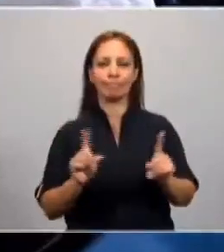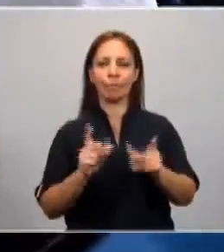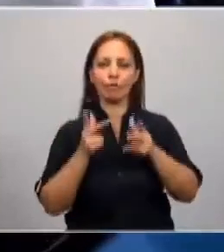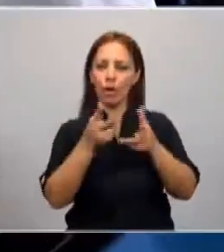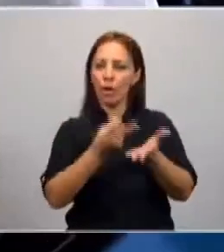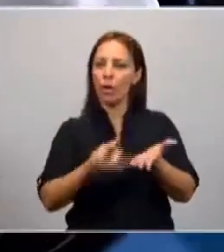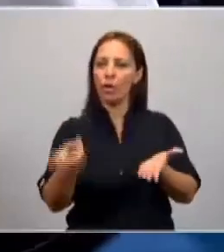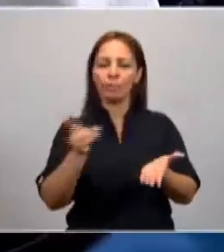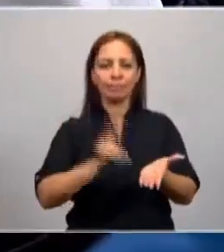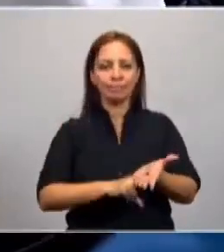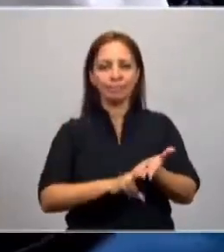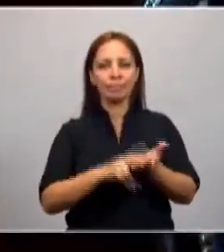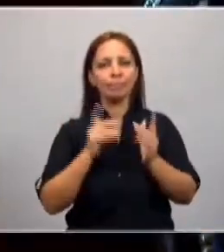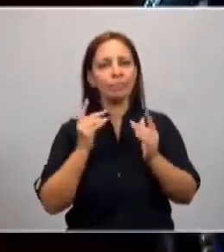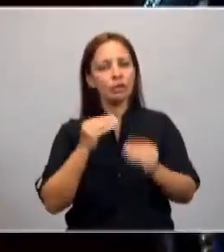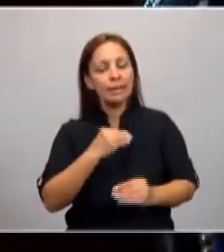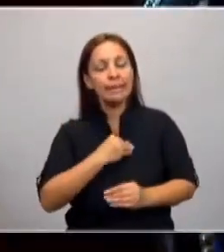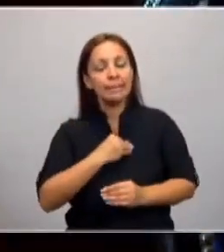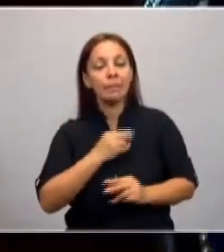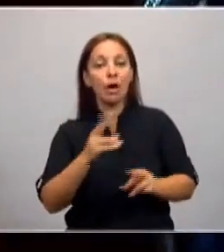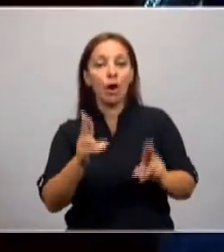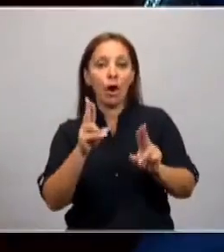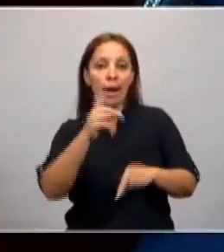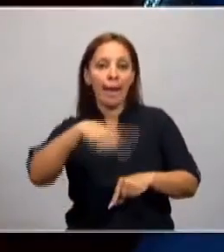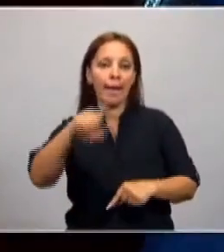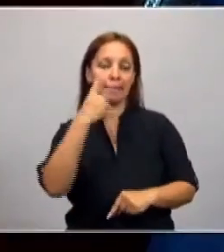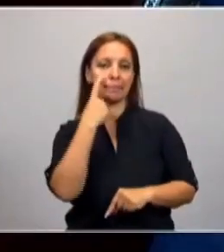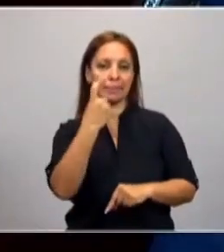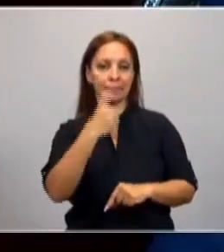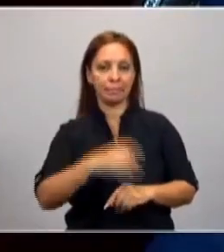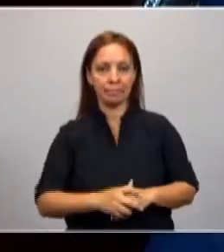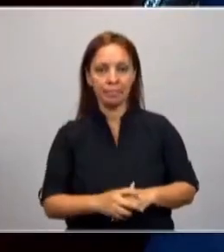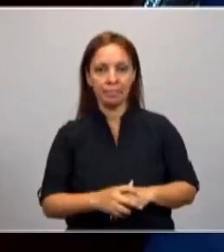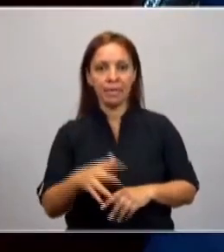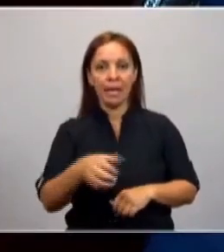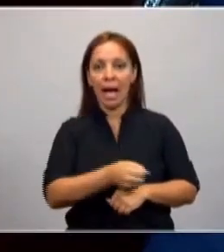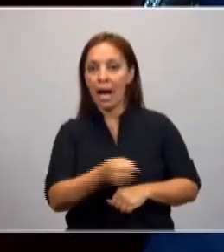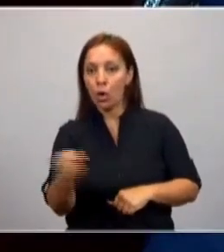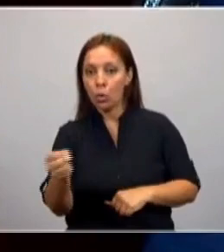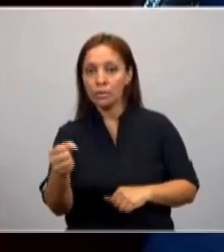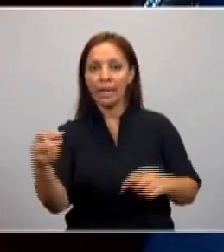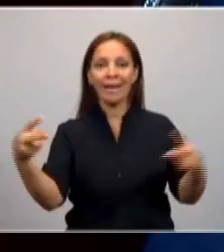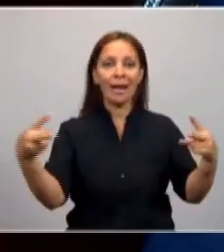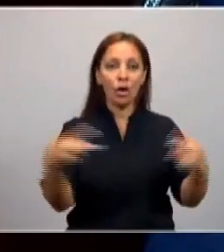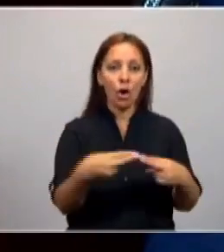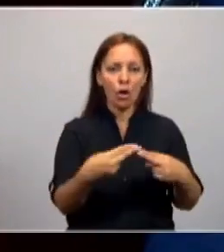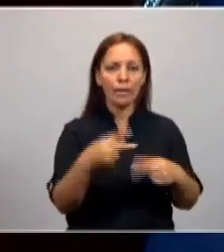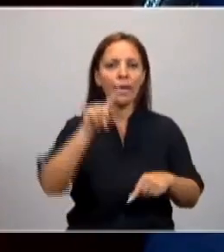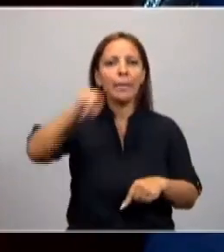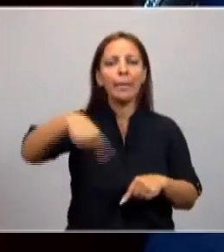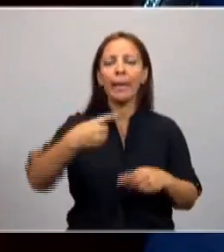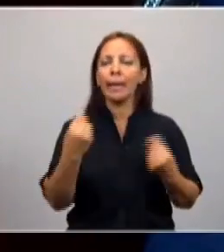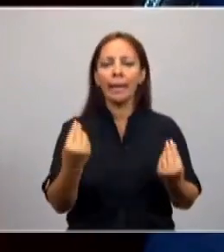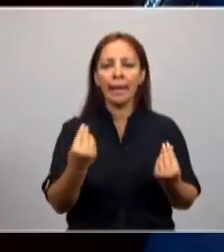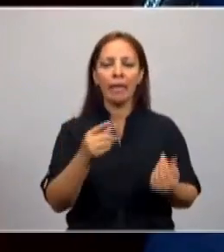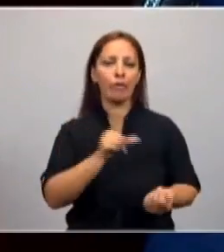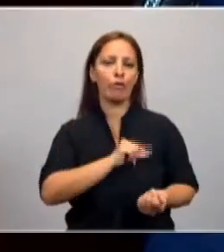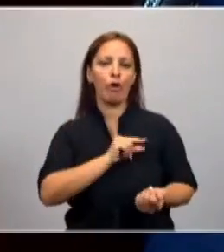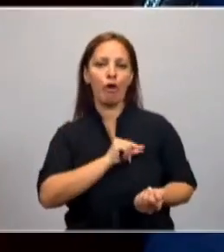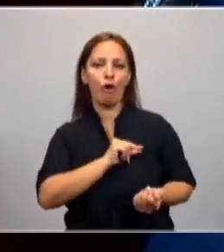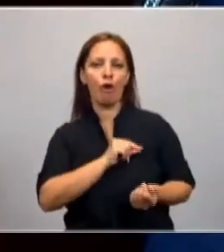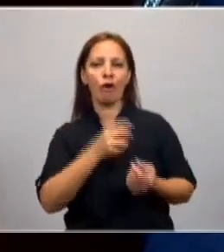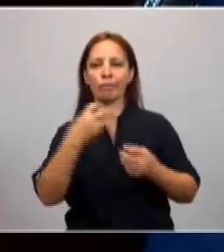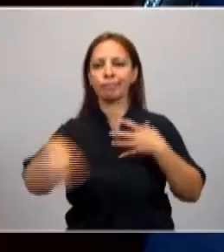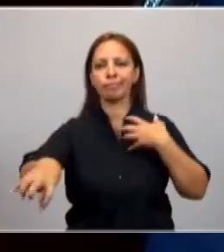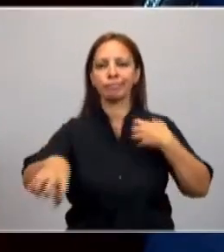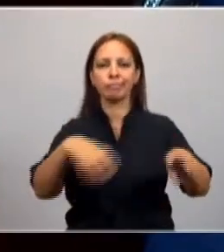decirlo con la esperanza de que nos escuchen. El recorte, el ajuste, solo producen un resultado: dolor,